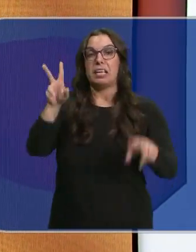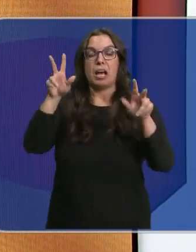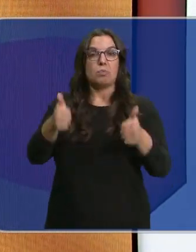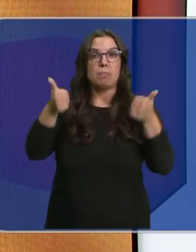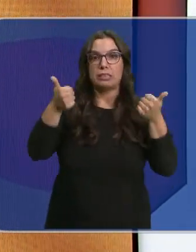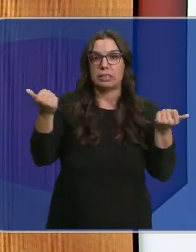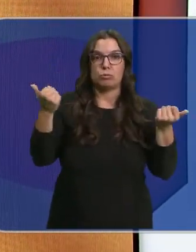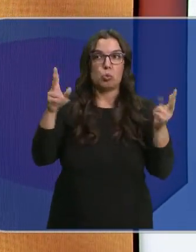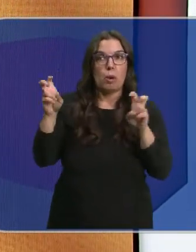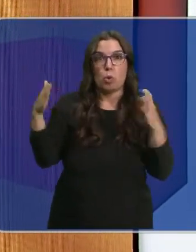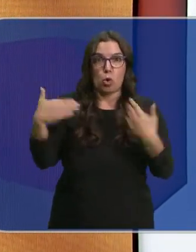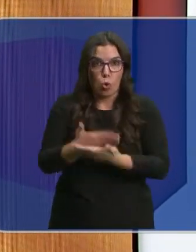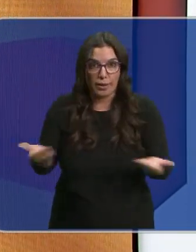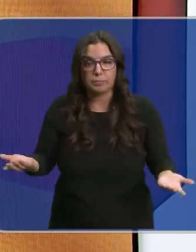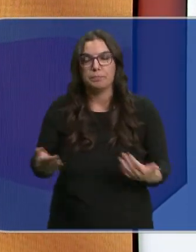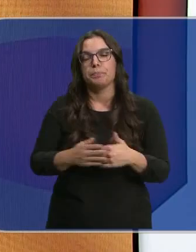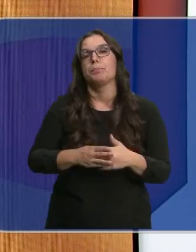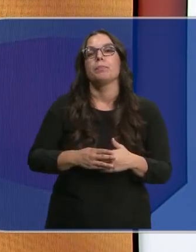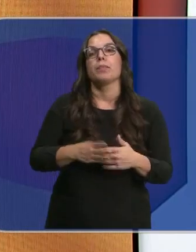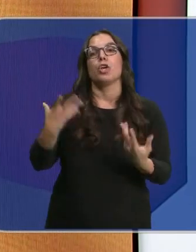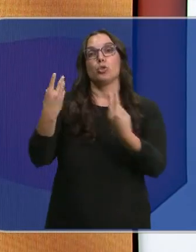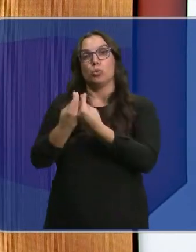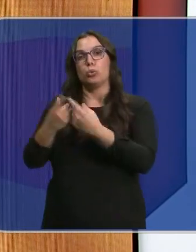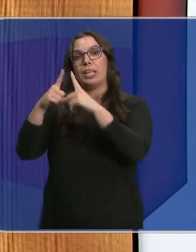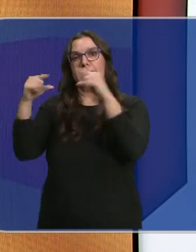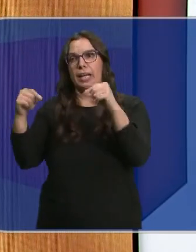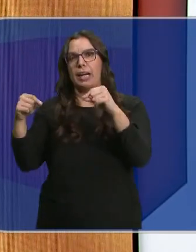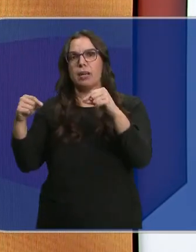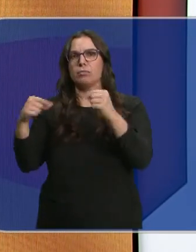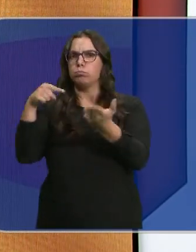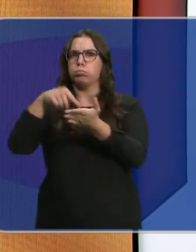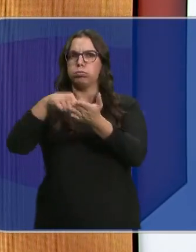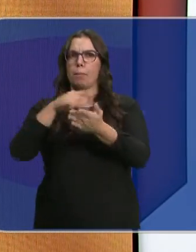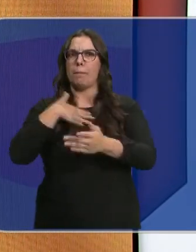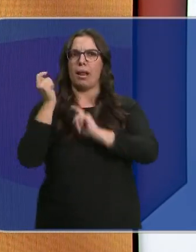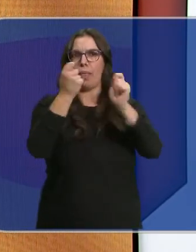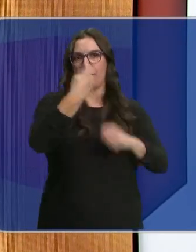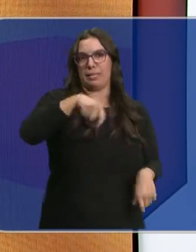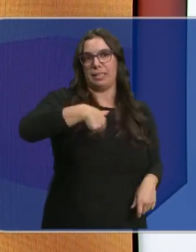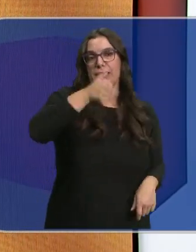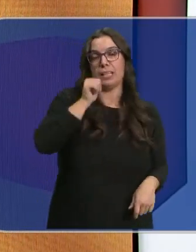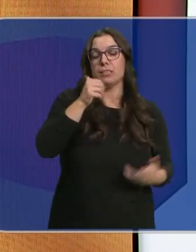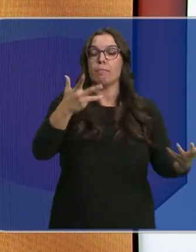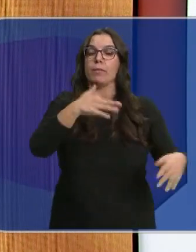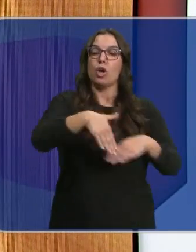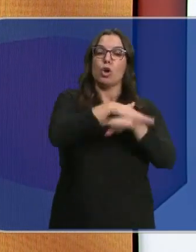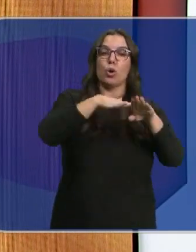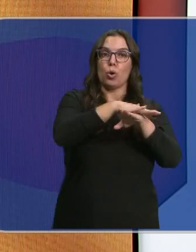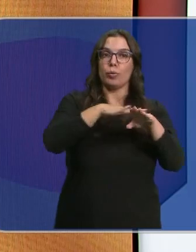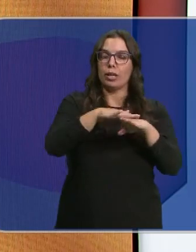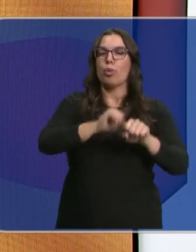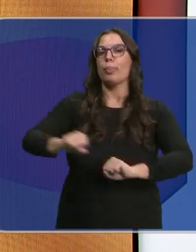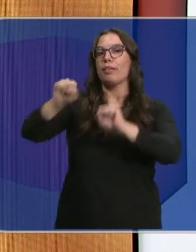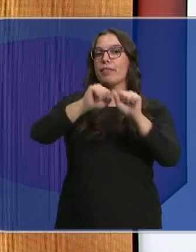independentismo catalán para apoyar la investidura de Pedro Sánchez. Tanto Junts como Esquerra no rebajan sus exigencias y mientras desde el gobierno se defiende